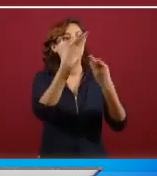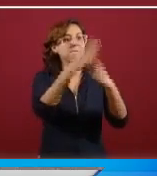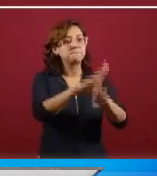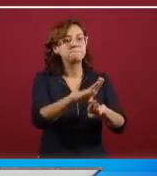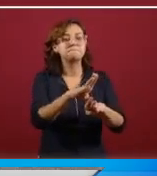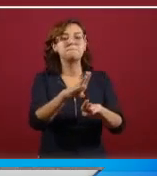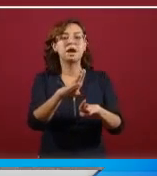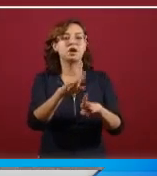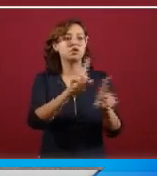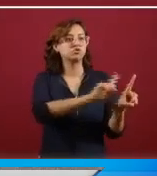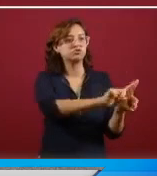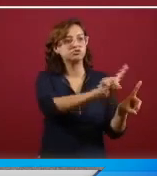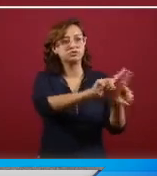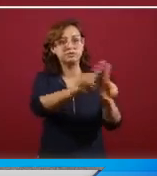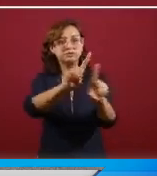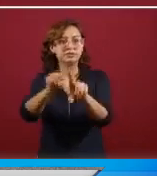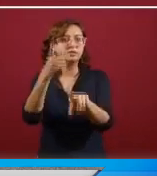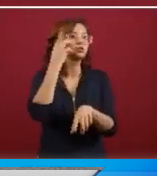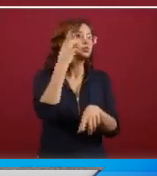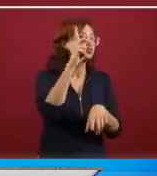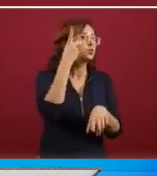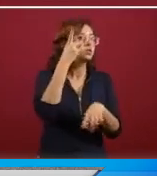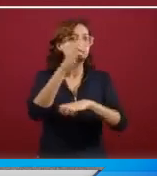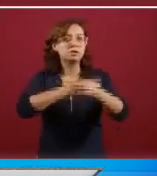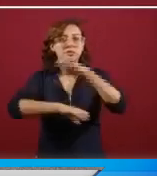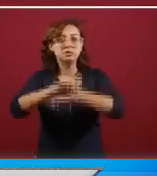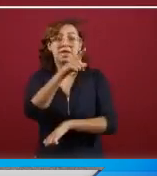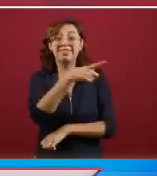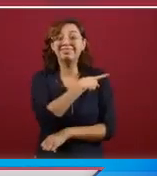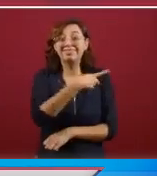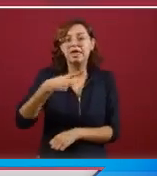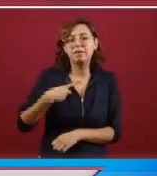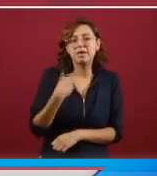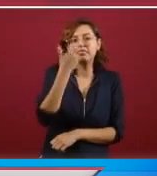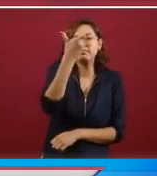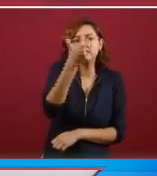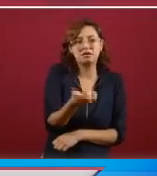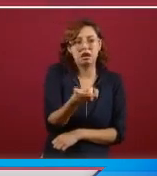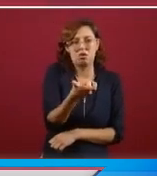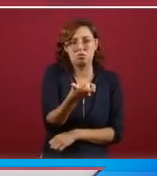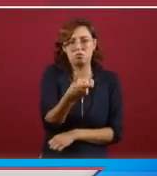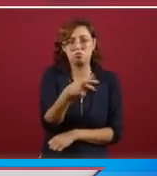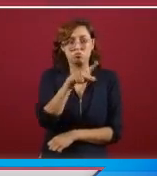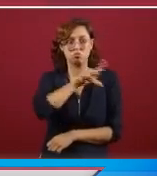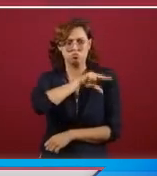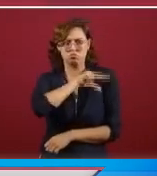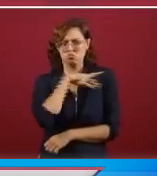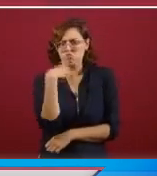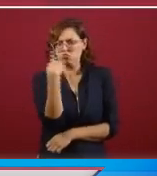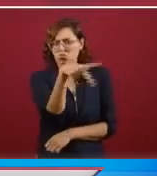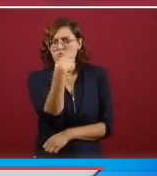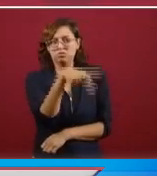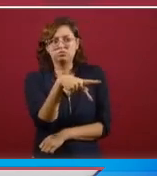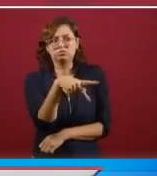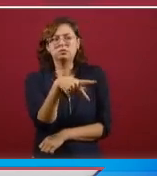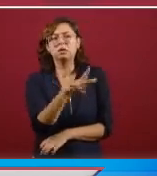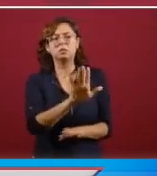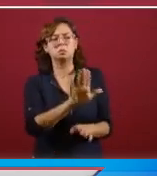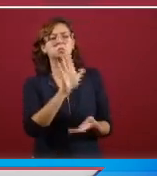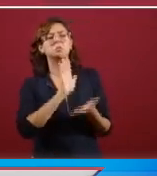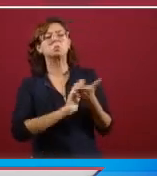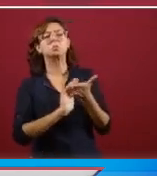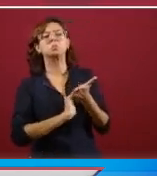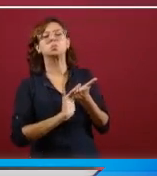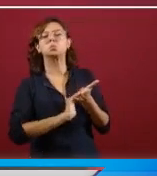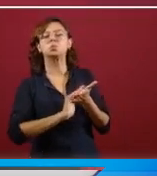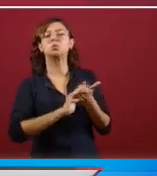Fobaproa fue impuesto en el gobierno de Zedillo, en el que se toma la decisión de transferir las deudas privadas en deuda pública, con el pretexto de rescatar